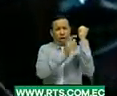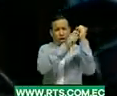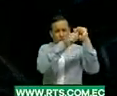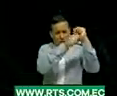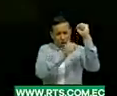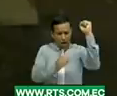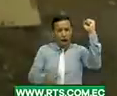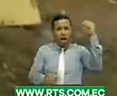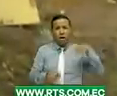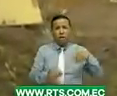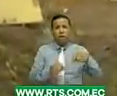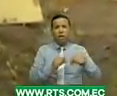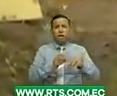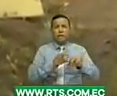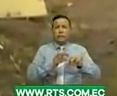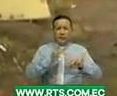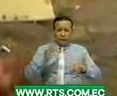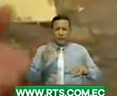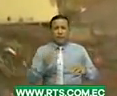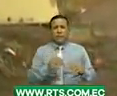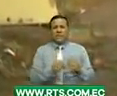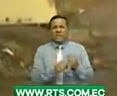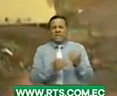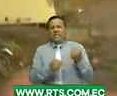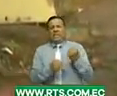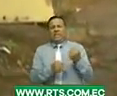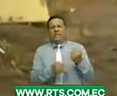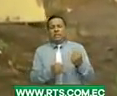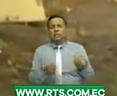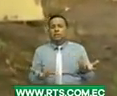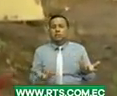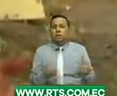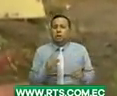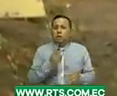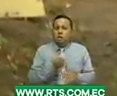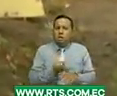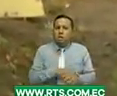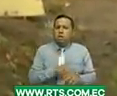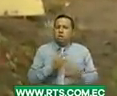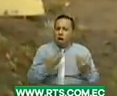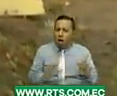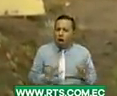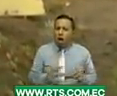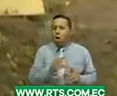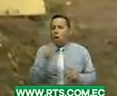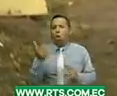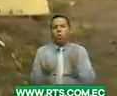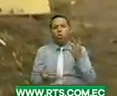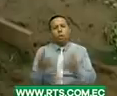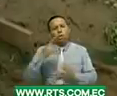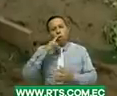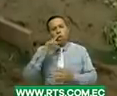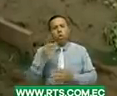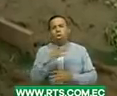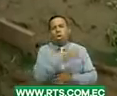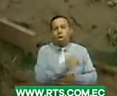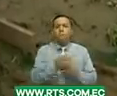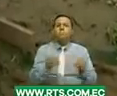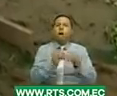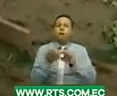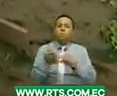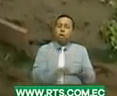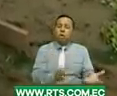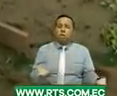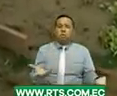No debía tener. Hoy día fue mi sobrino. Mañana, ¿quién niño será? Si no arreglan eso. Lo que más nosotros,